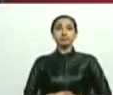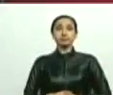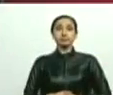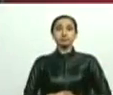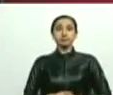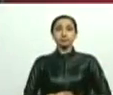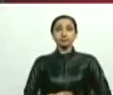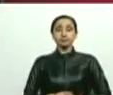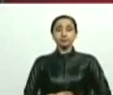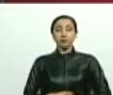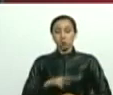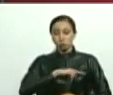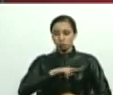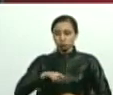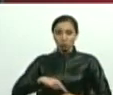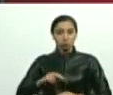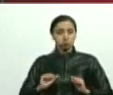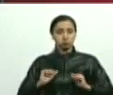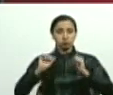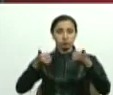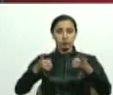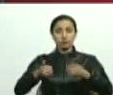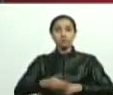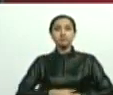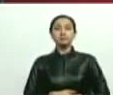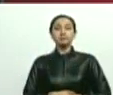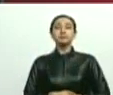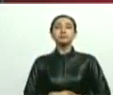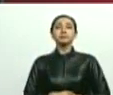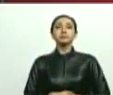que activamos. Y al activarlo,